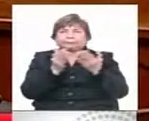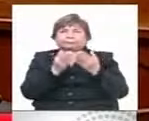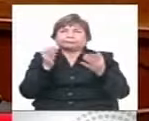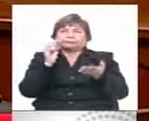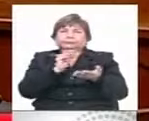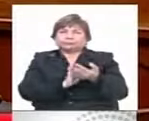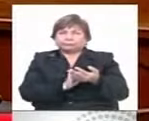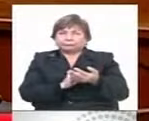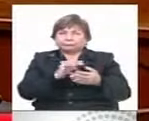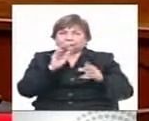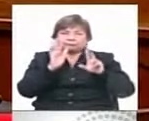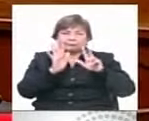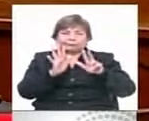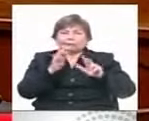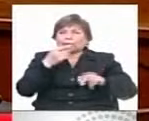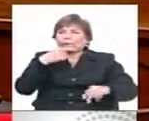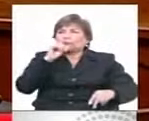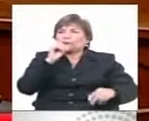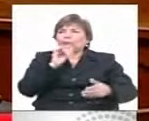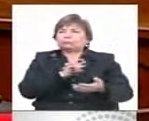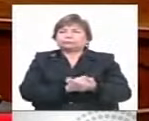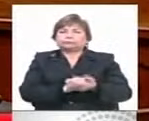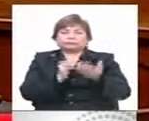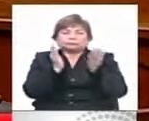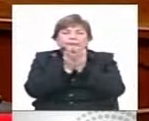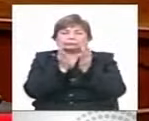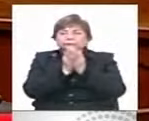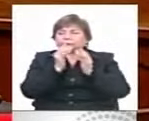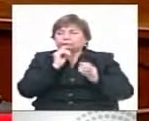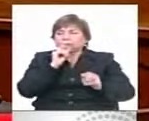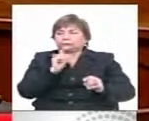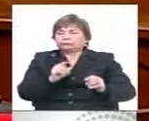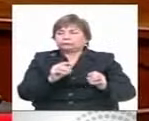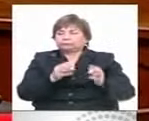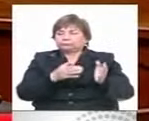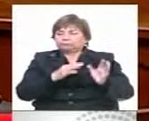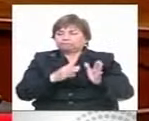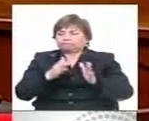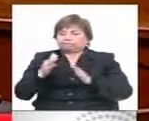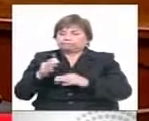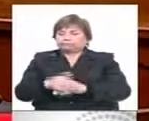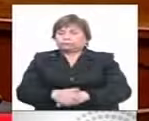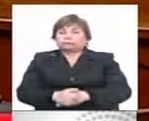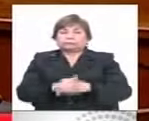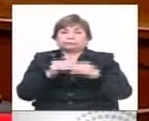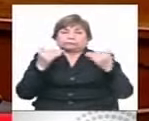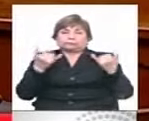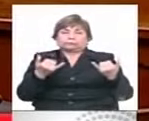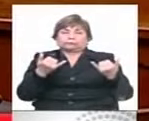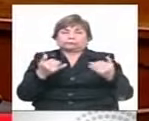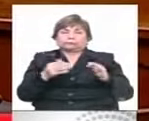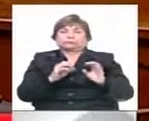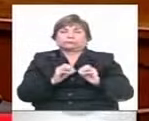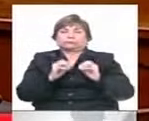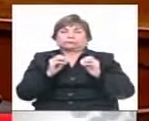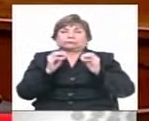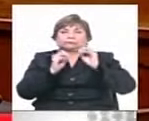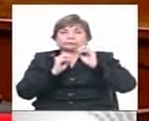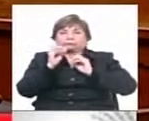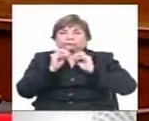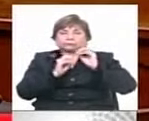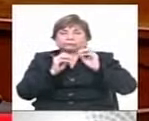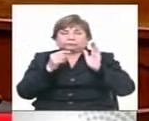más de 8 millones de estudiantes está en marcha. Actualmente, luego de la evaluación de